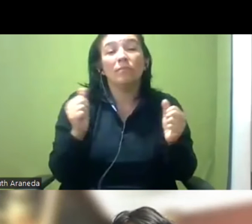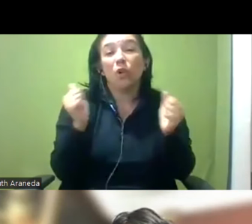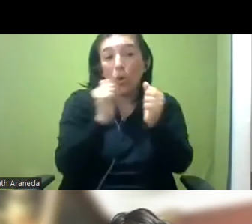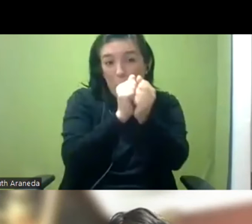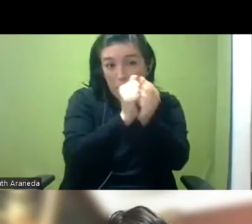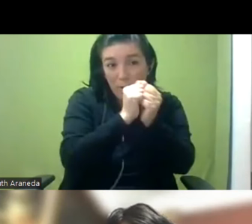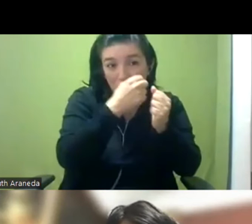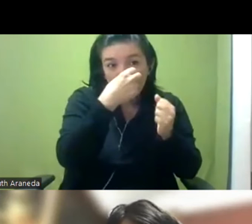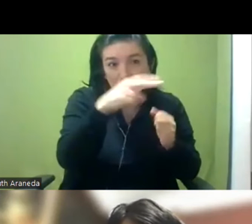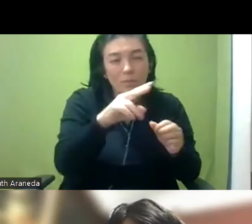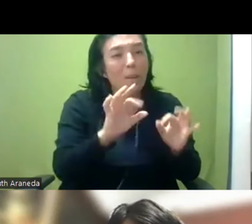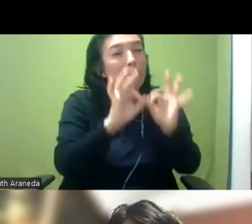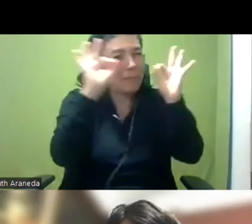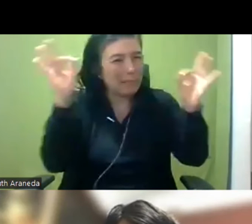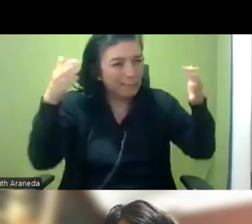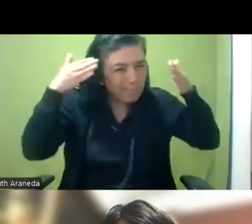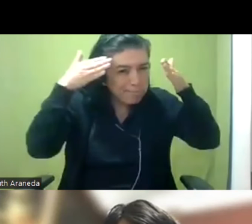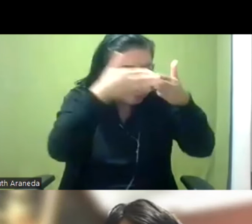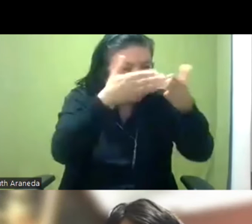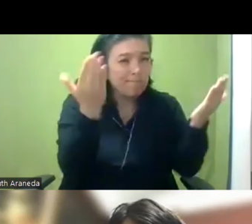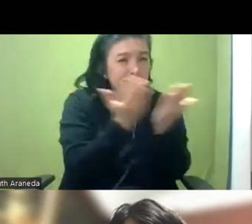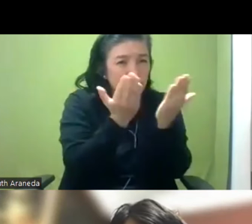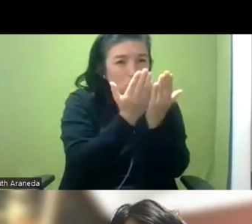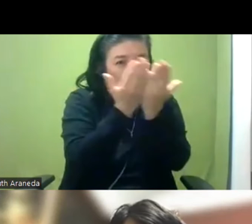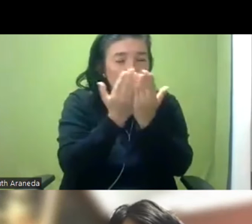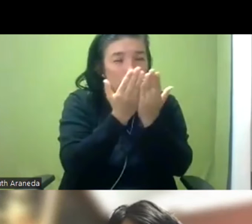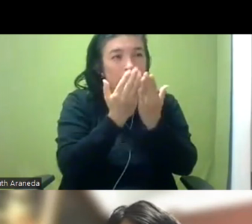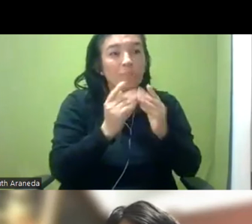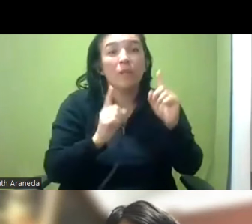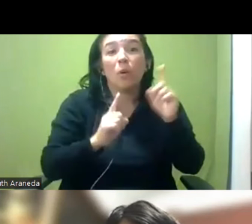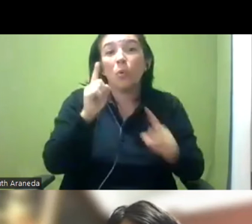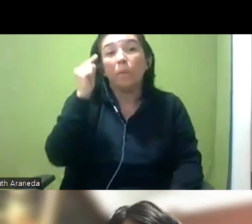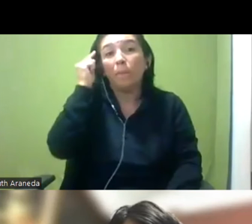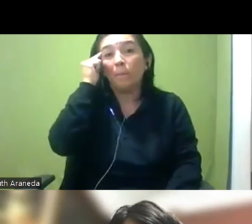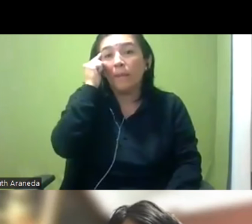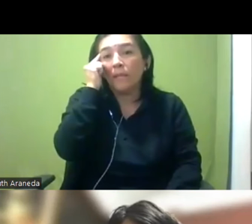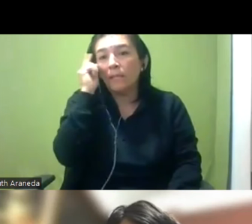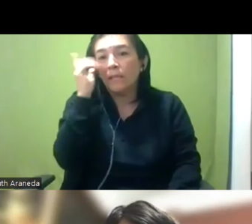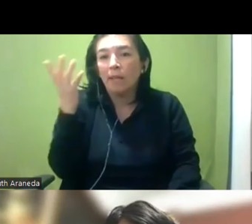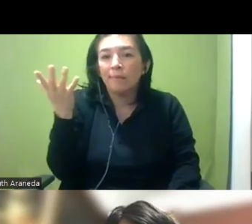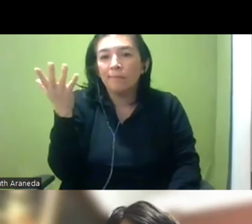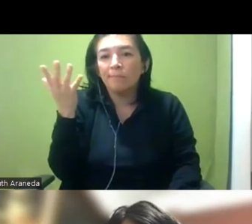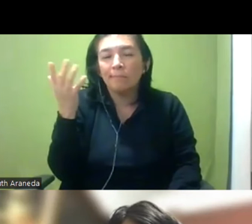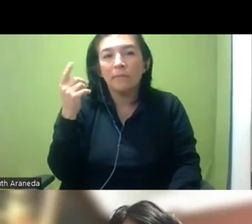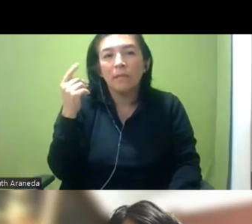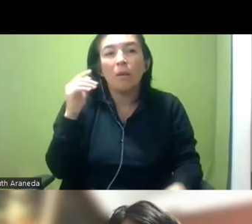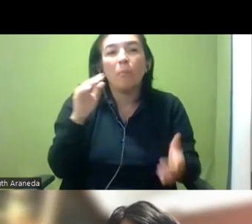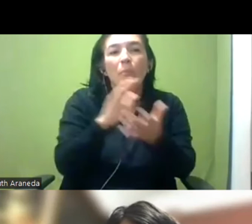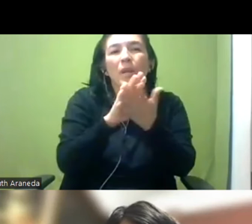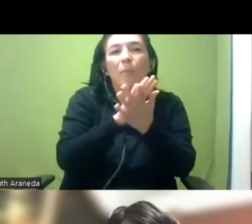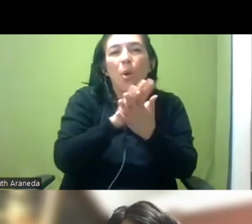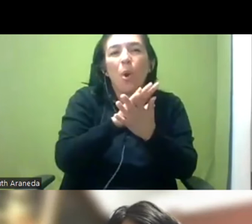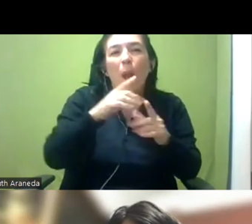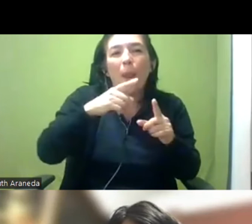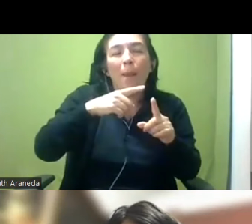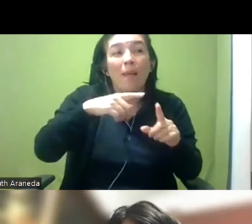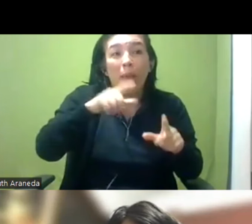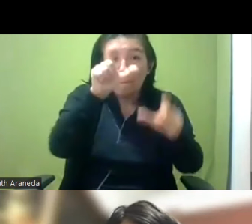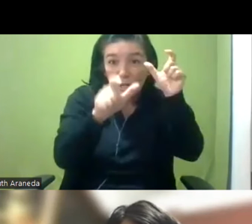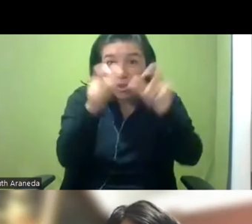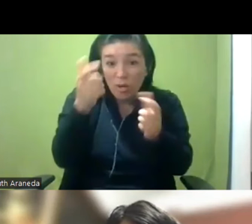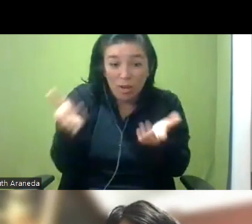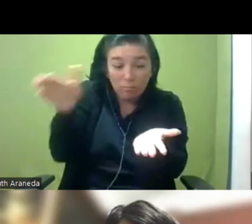al tema. Una de ellas es, primero que nada, la mitad de la población era momificada así, la